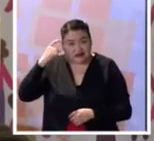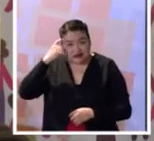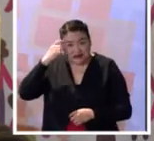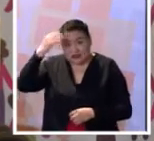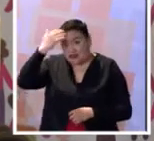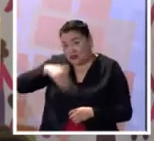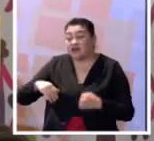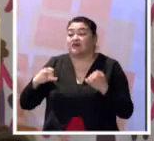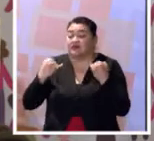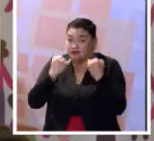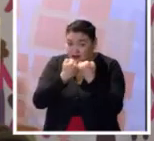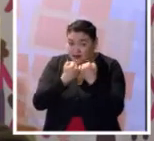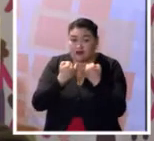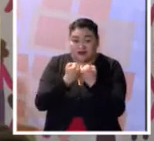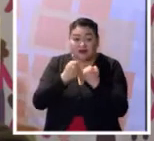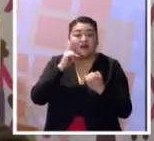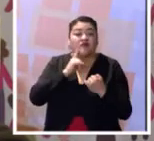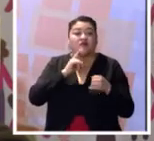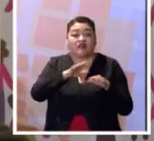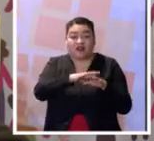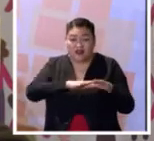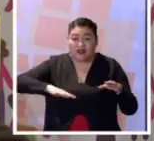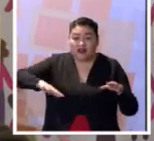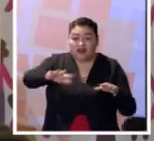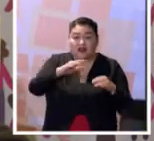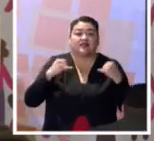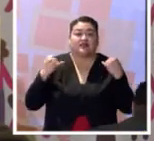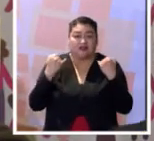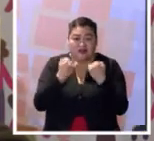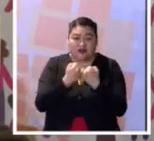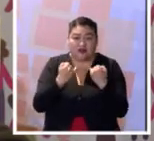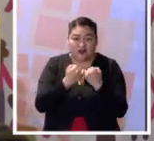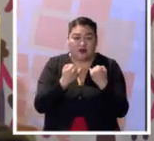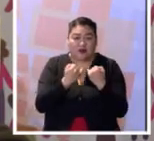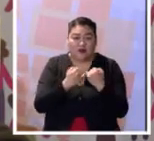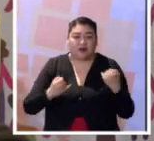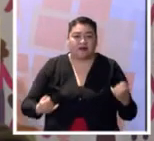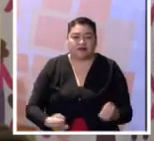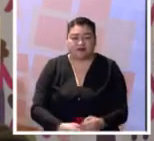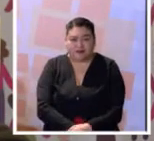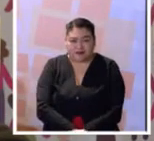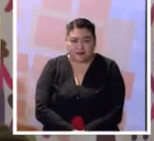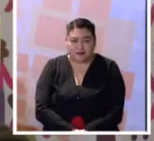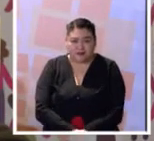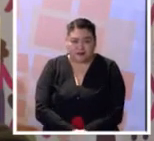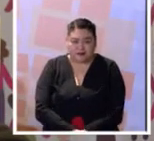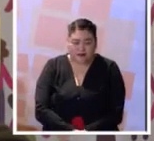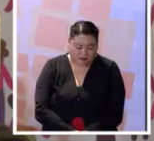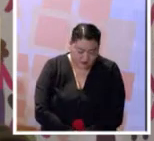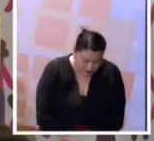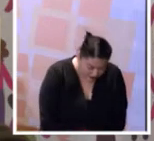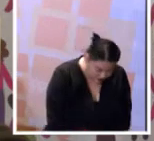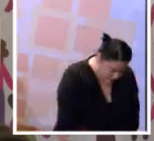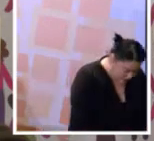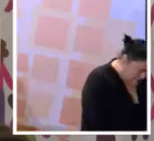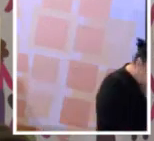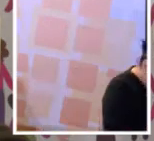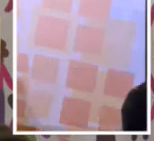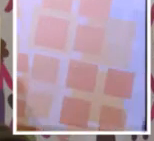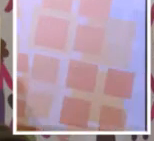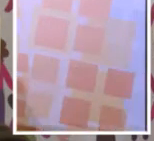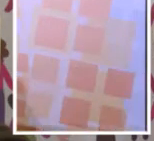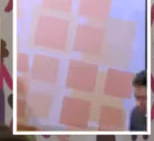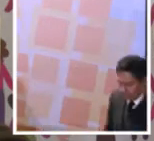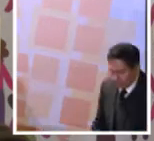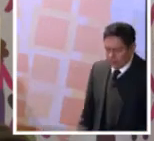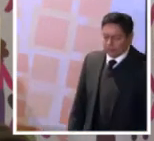un problema, el problema de la denuncia, el problema de poder expresar, de verbalizar estas situaciones de las que son víctimas, y ahora creo que es un